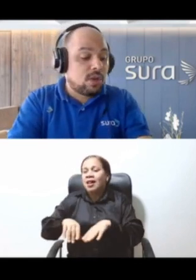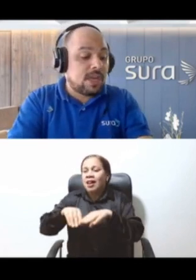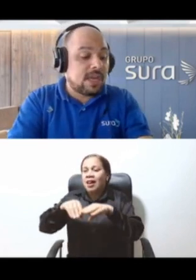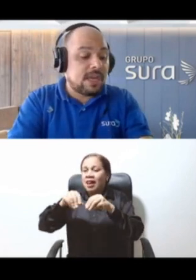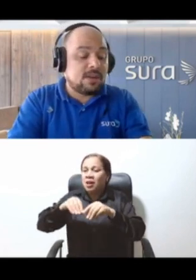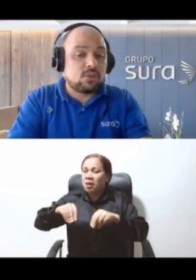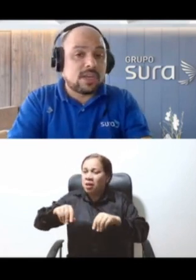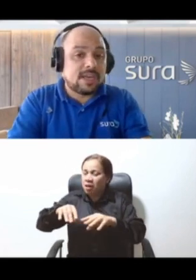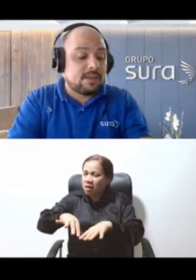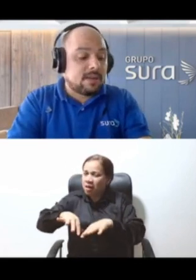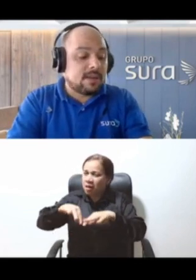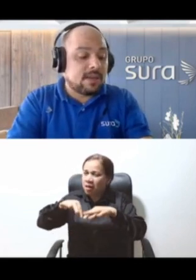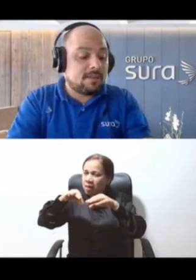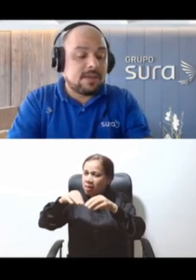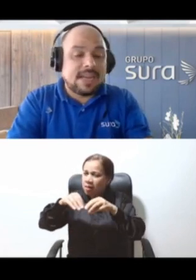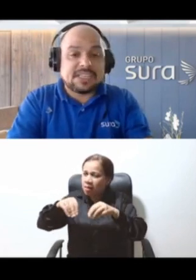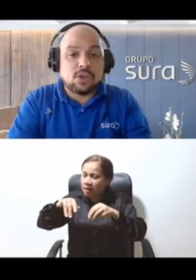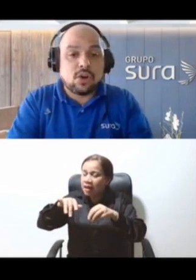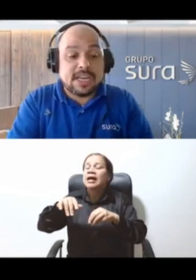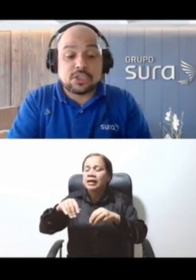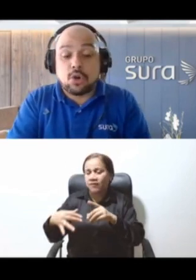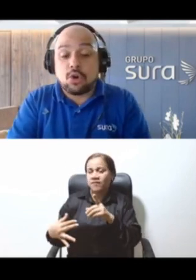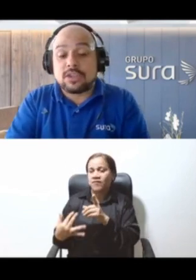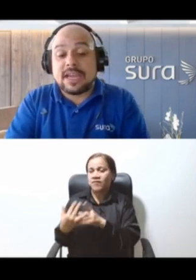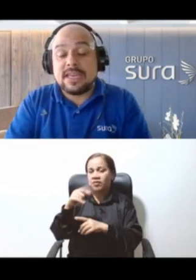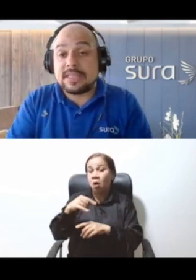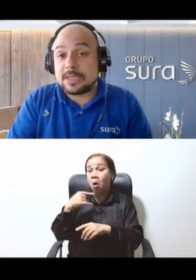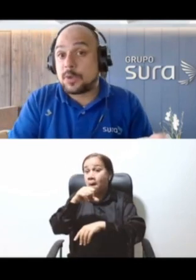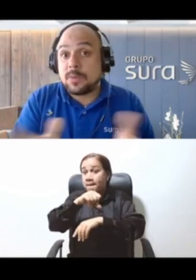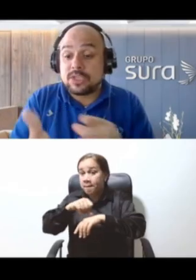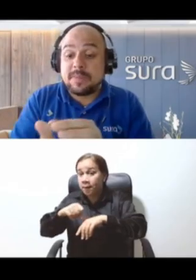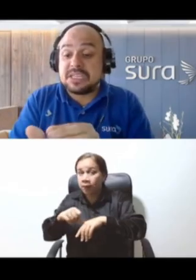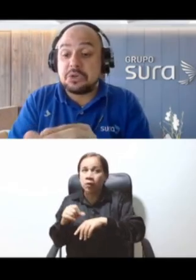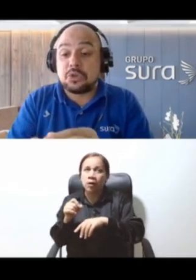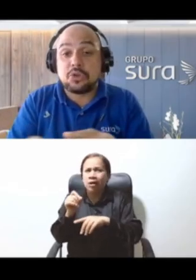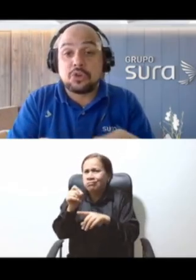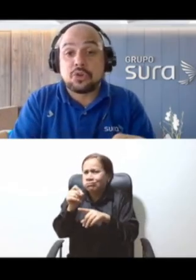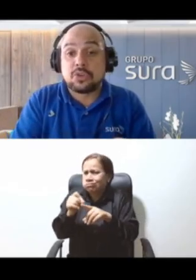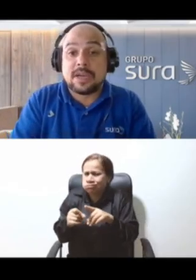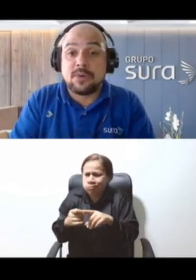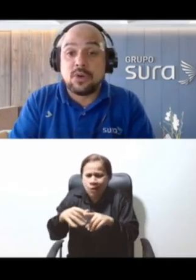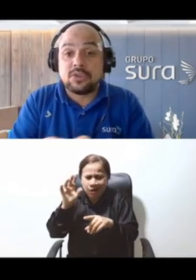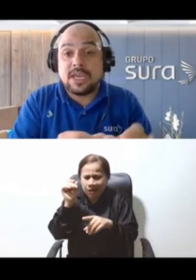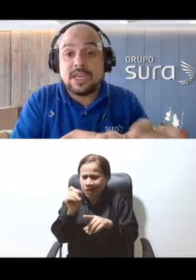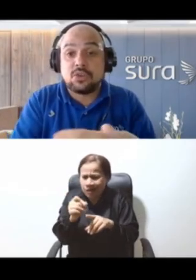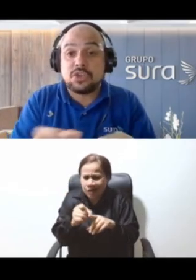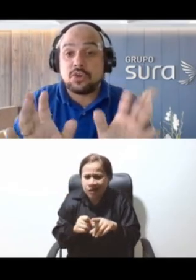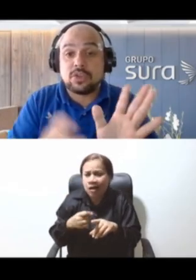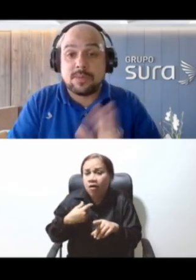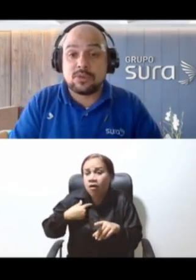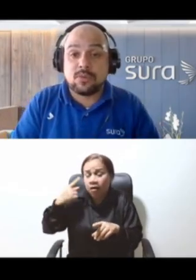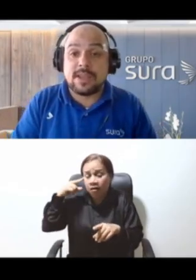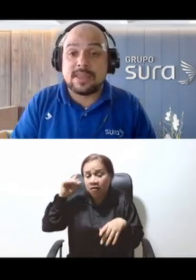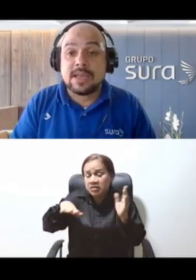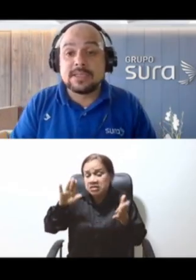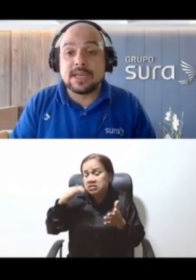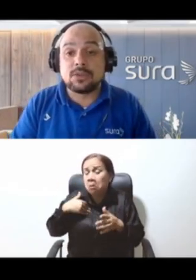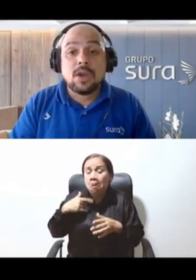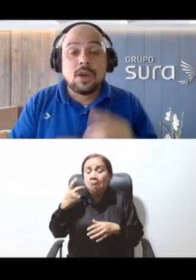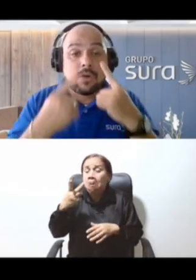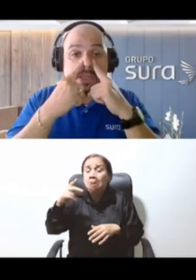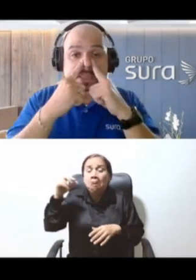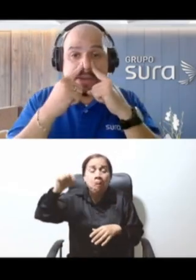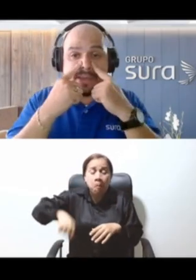de pronto, no sé, lesiones cortaditas, porque muchas veces nosotros nos cortamos los deditos y no nos damos